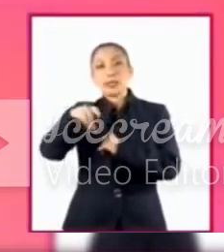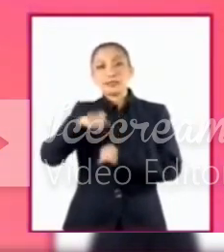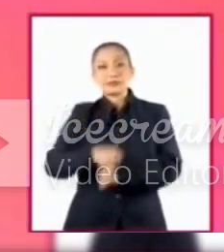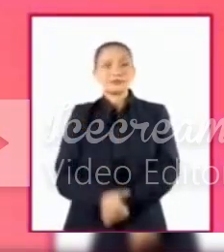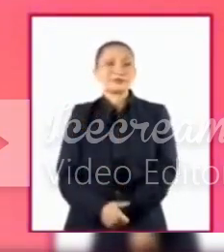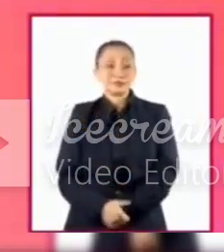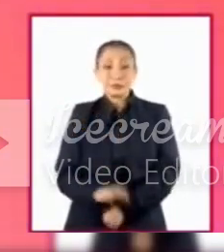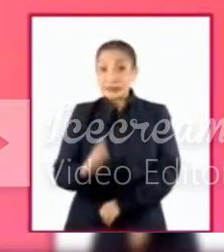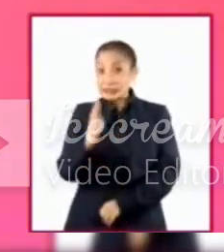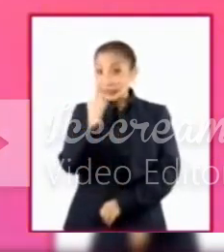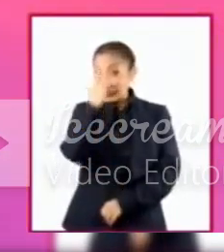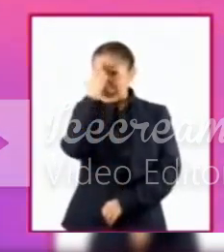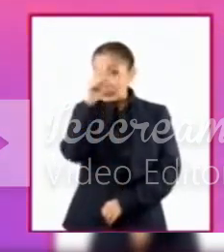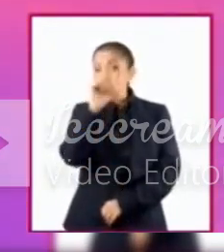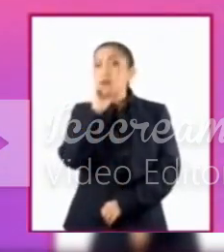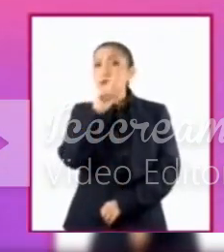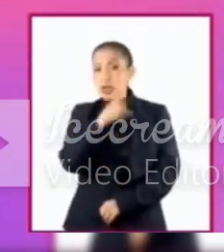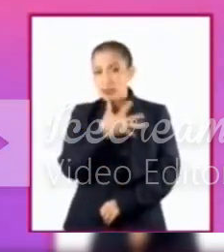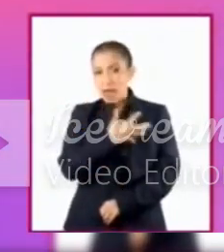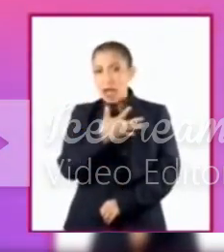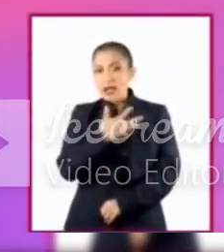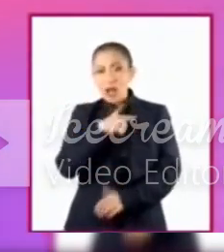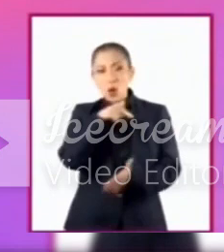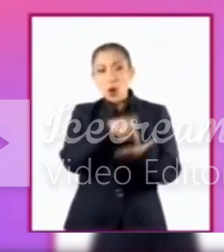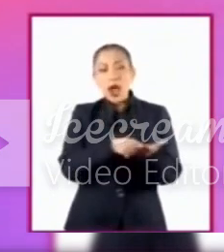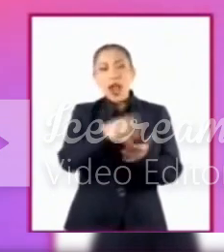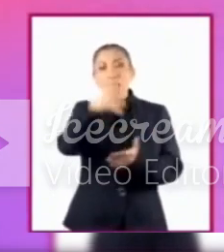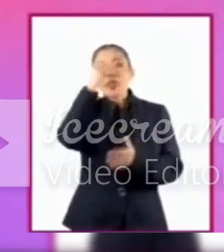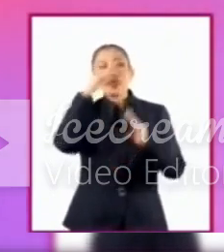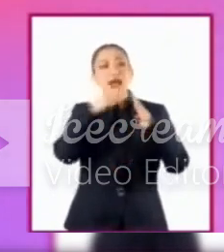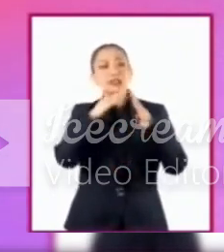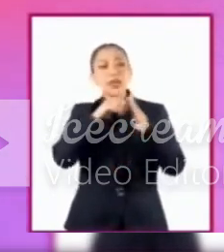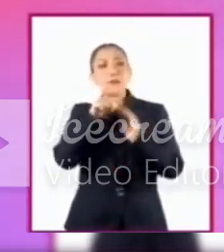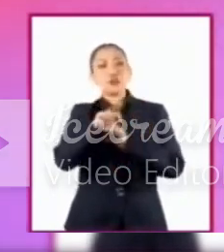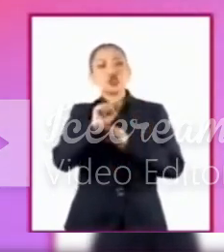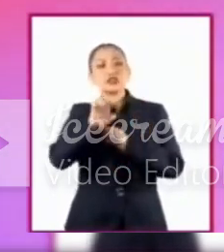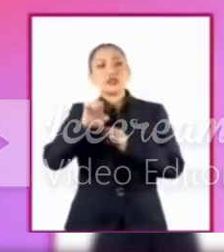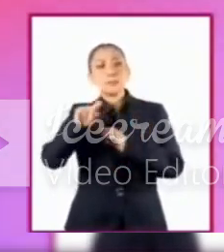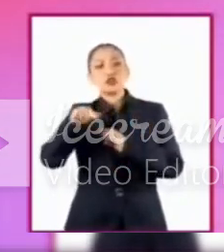conalitec.cep.gov.mx. Y recuerda que también cuentas con el sitio